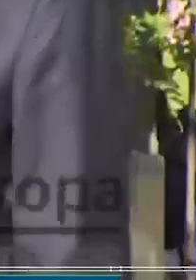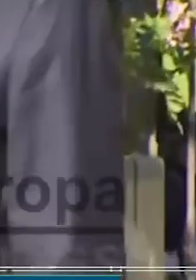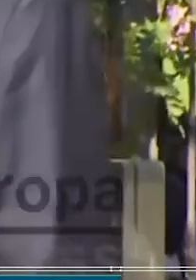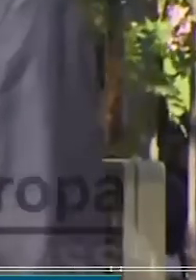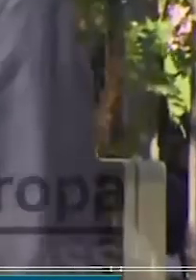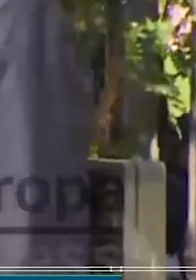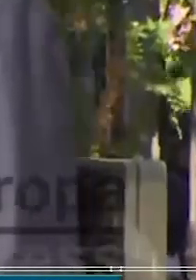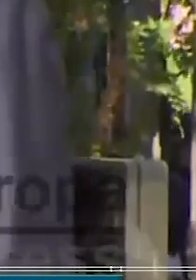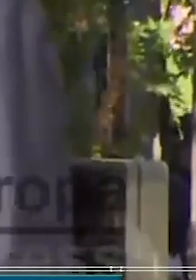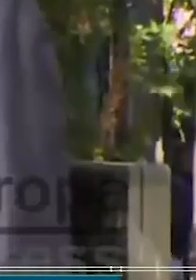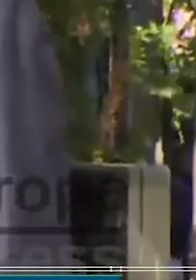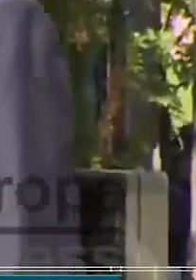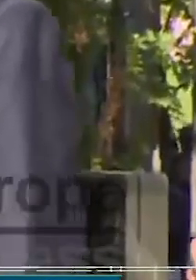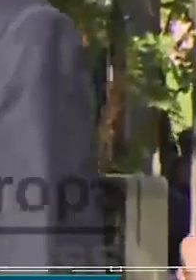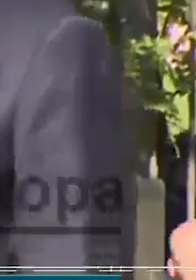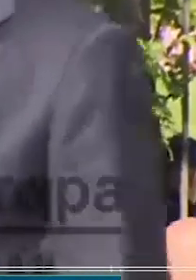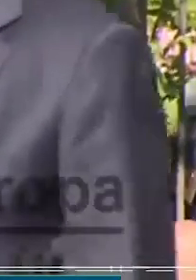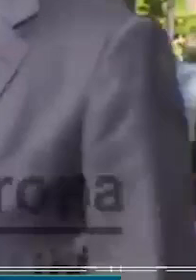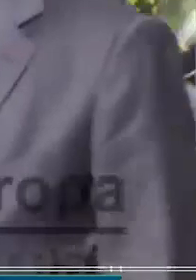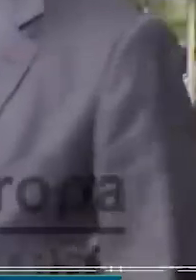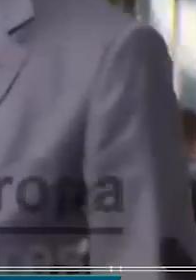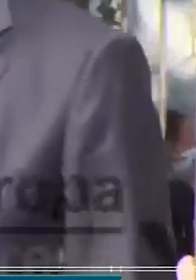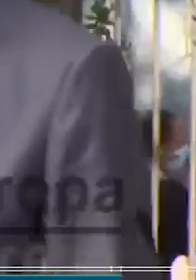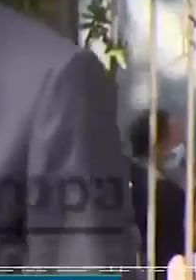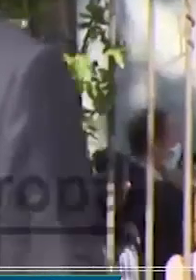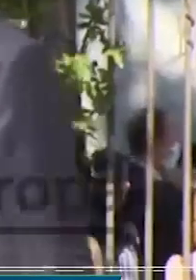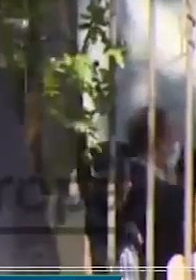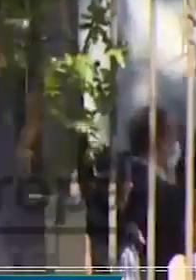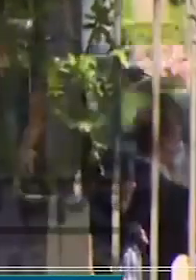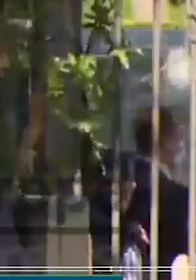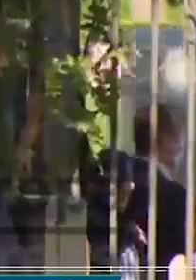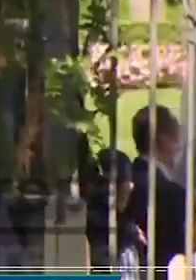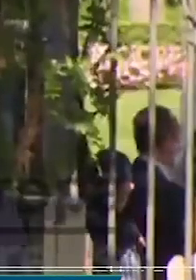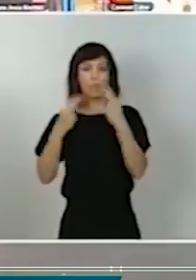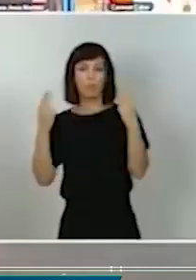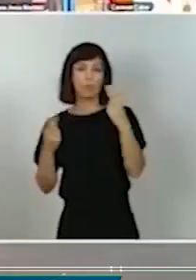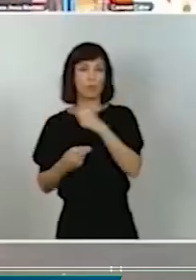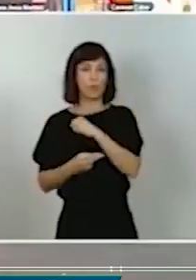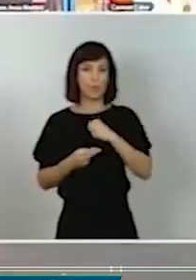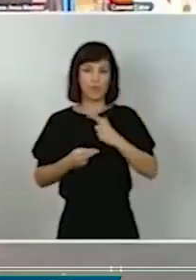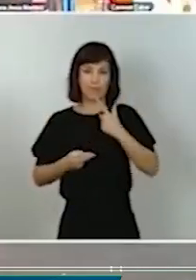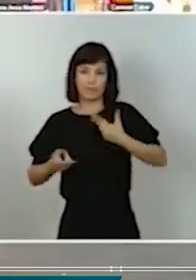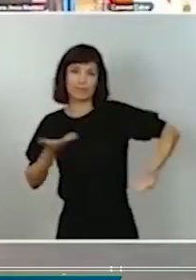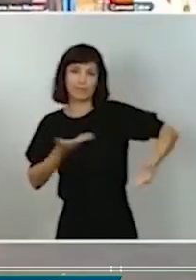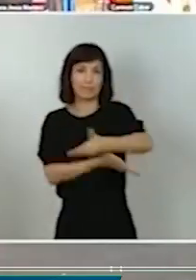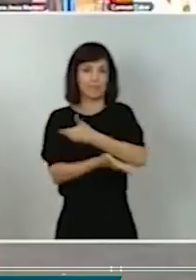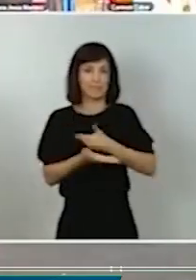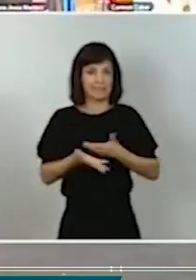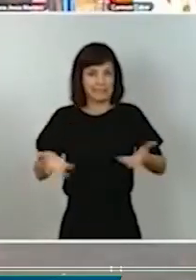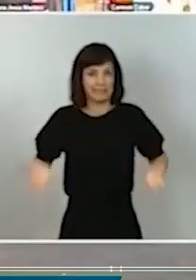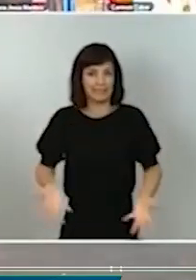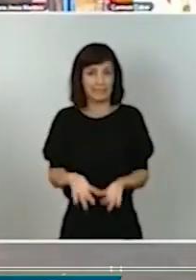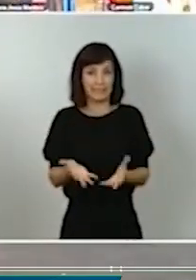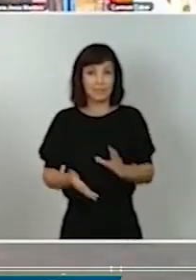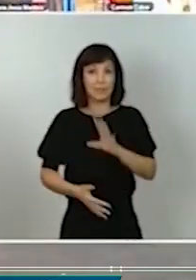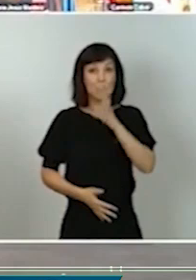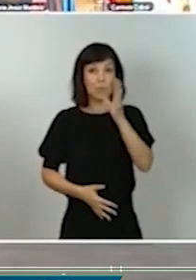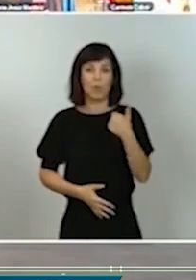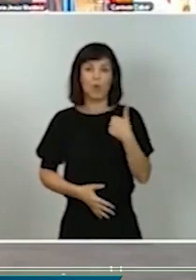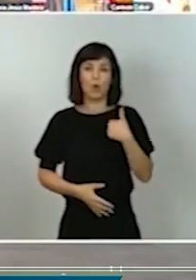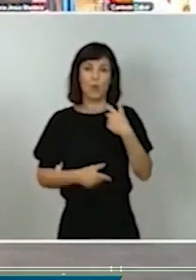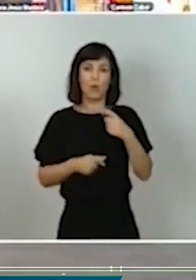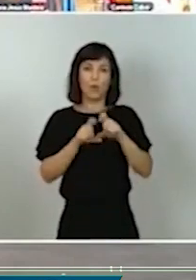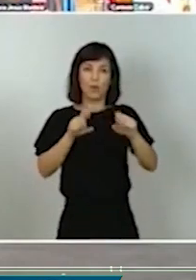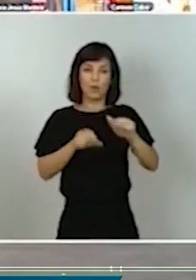sanitarias y de restricción tienen su efecto. No habían pasado ni 48 horas cuando Illa se